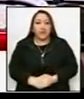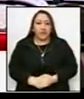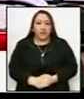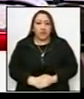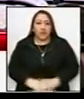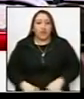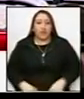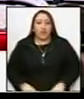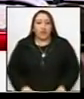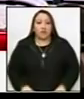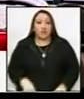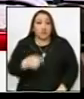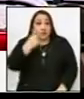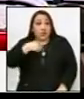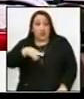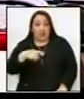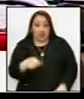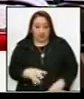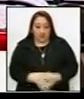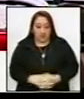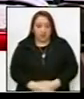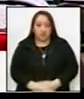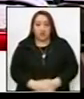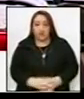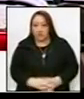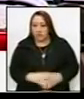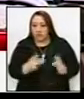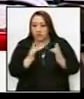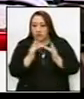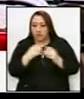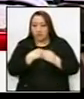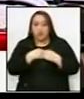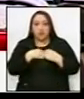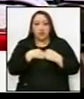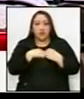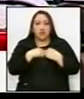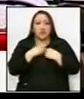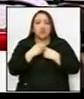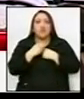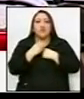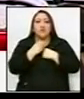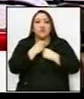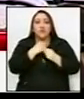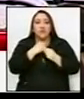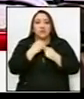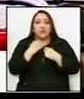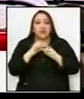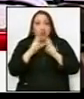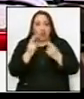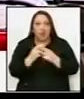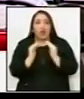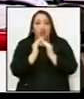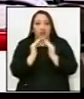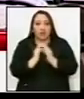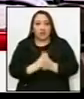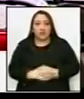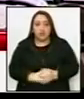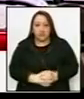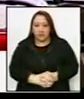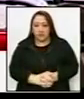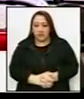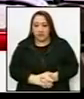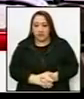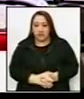O sea, ellos coordinaban, se reunían en casas,